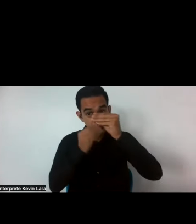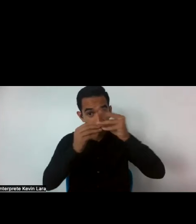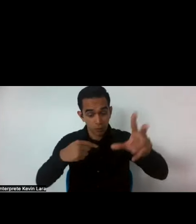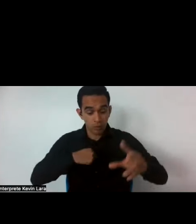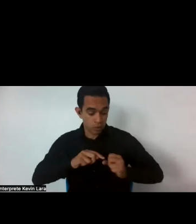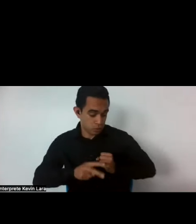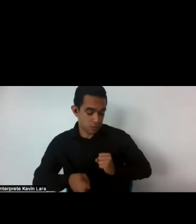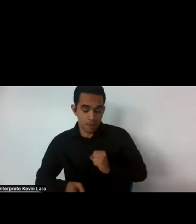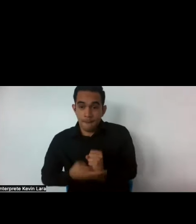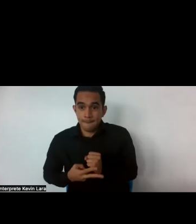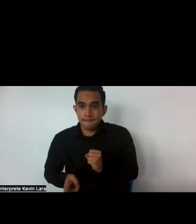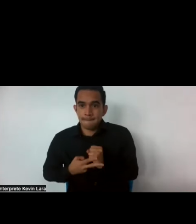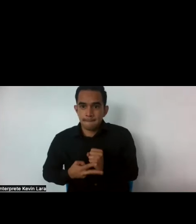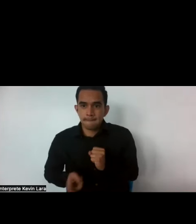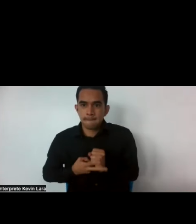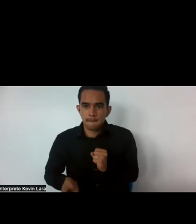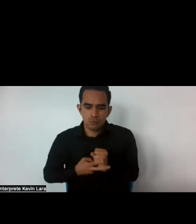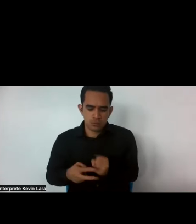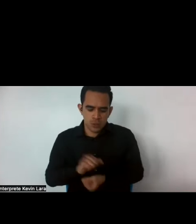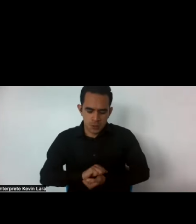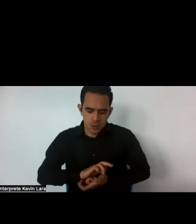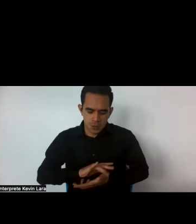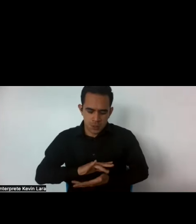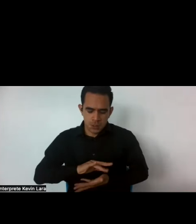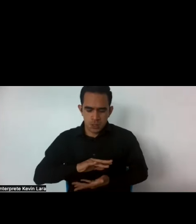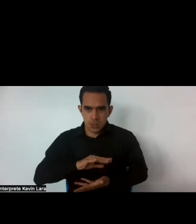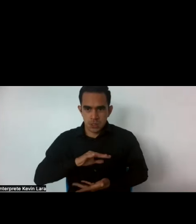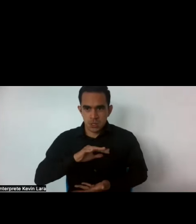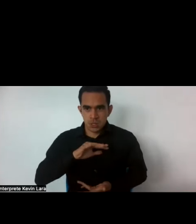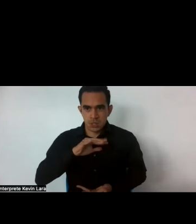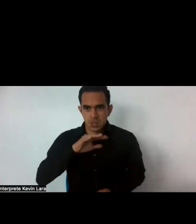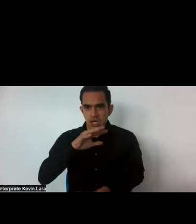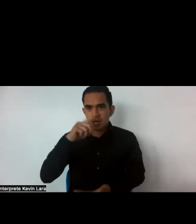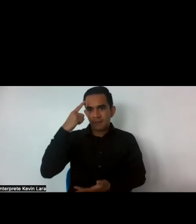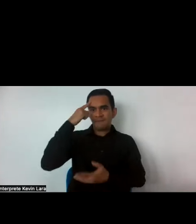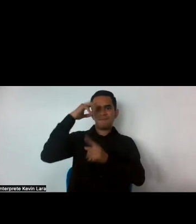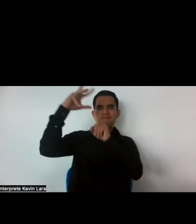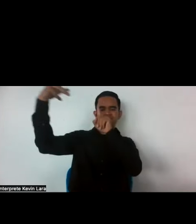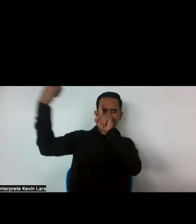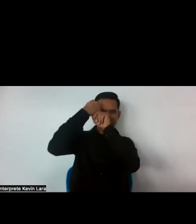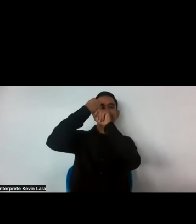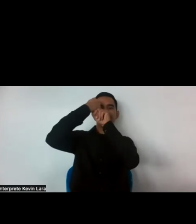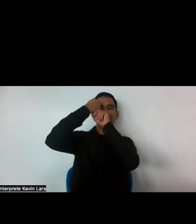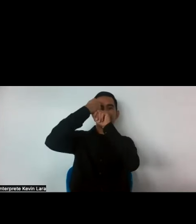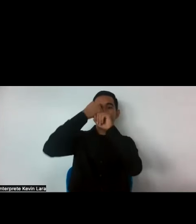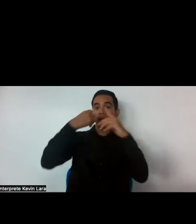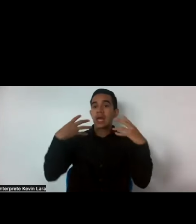científicamente demostrada, eso trae enfermedades, eso debilita mi sistema inmune. Entonces,